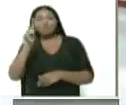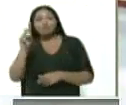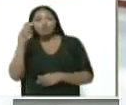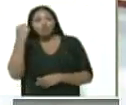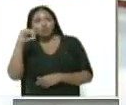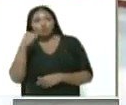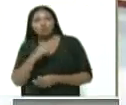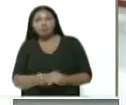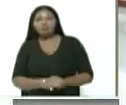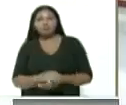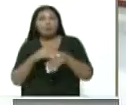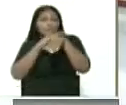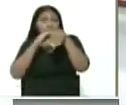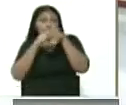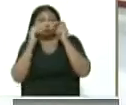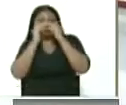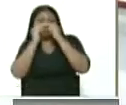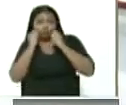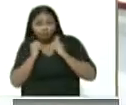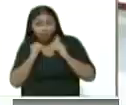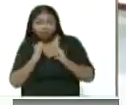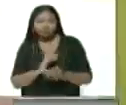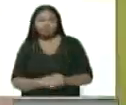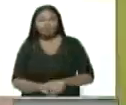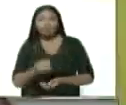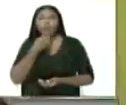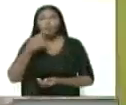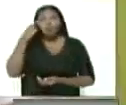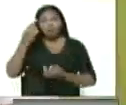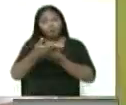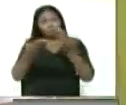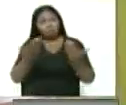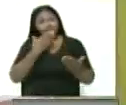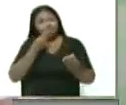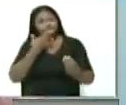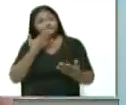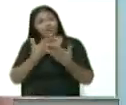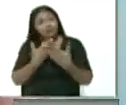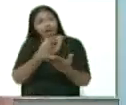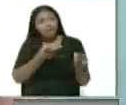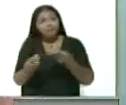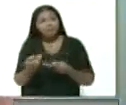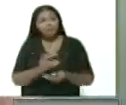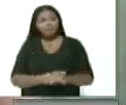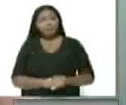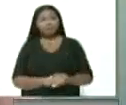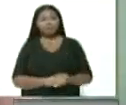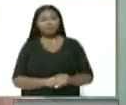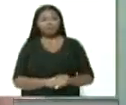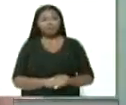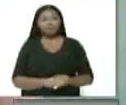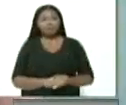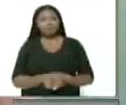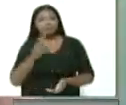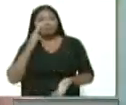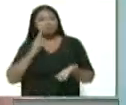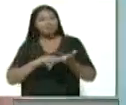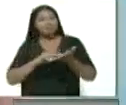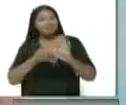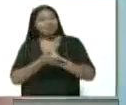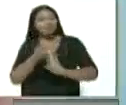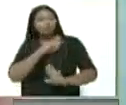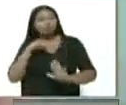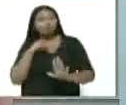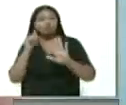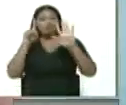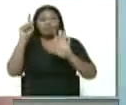noviembre con su permiso bueno buen día ante todo muchas gracias por la invitación realmente hemos tenido